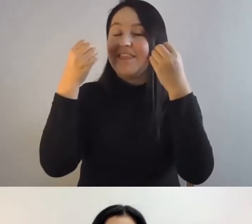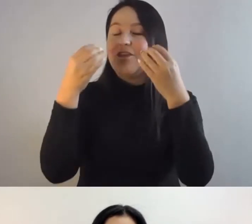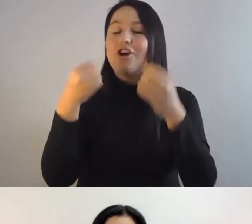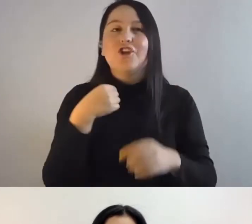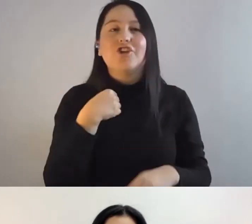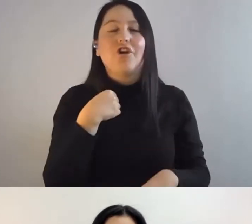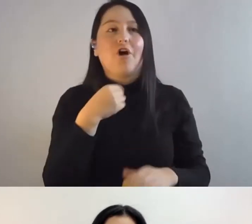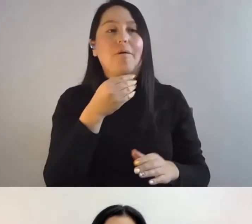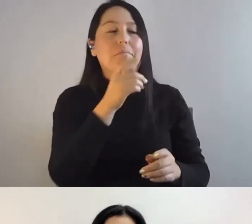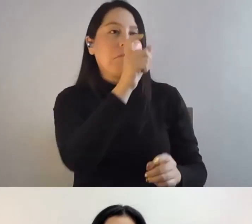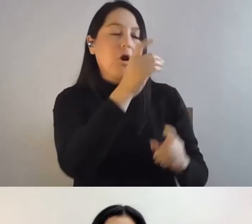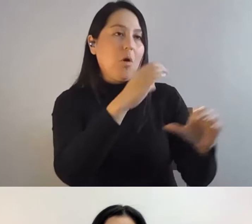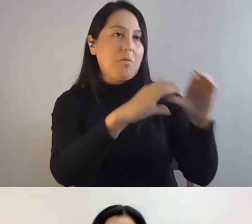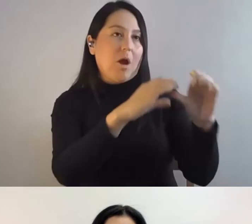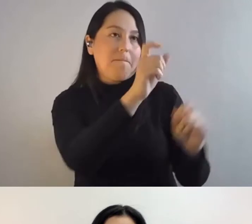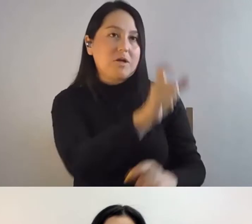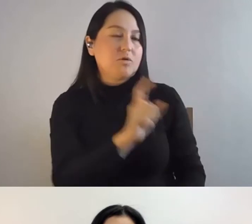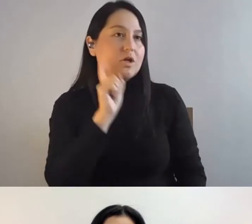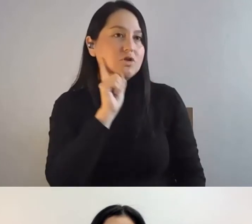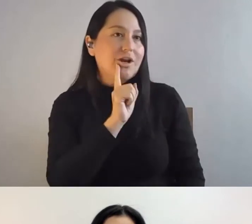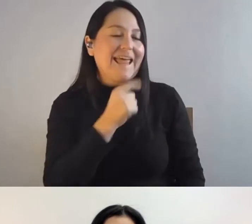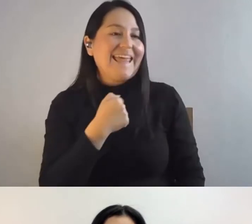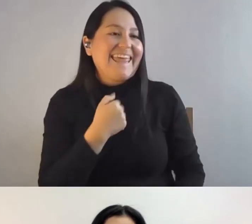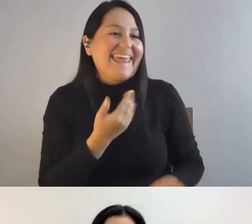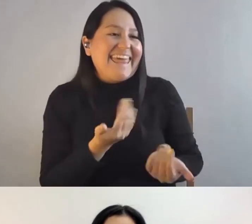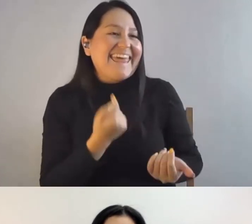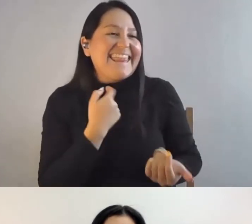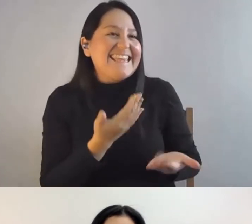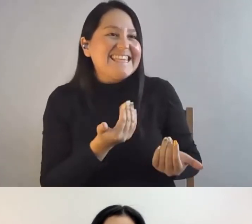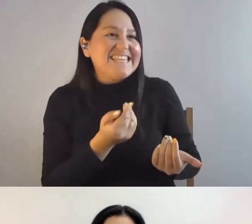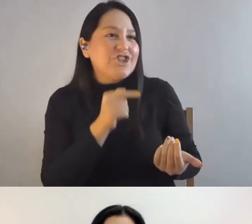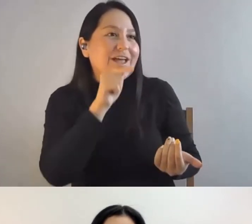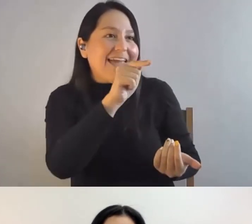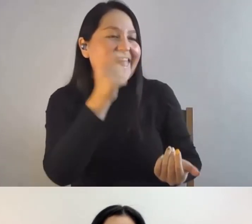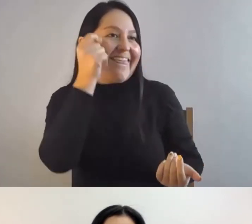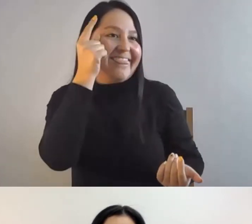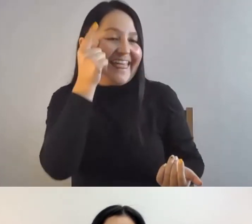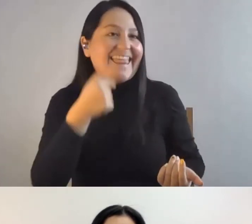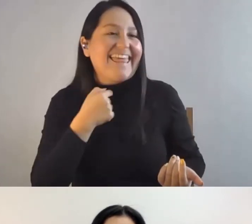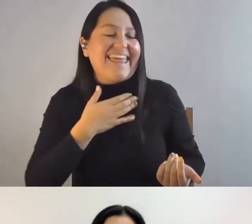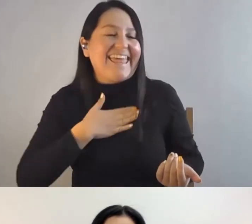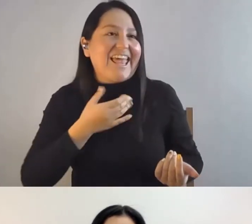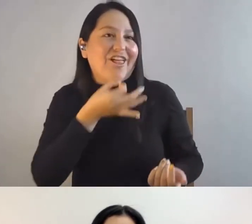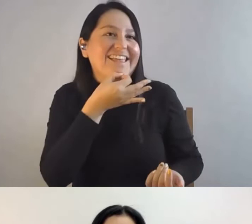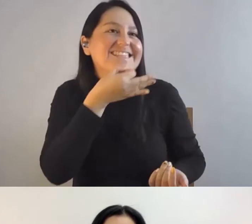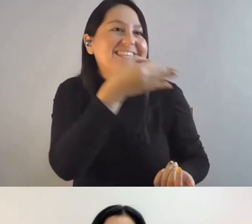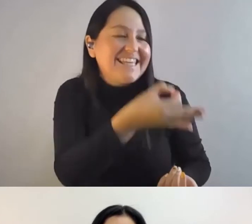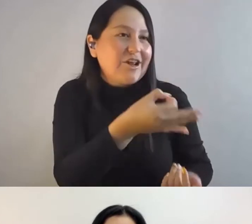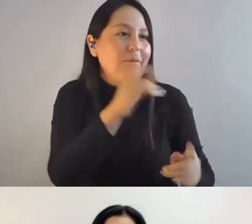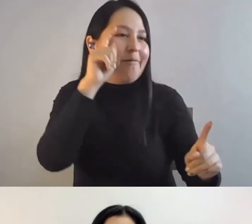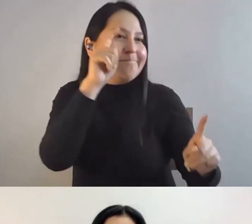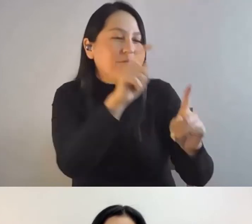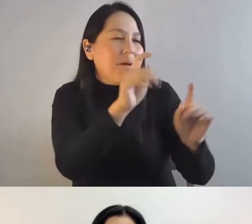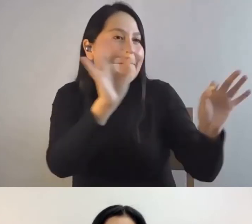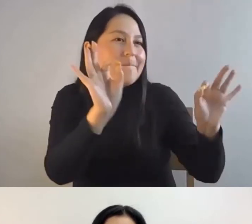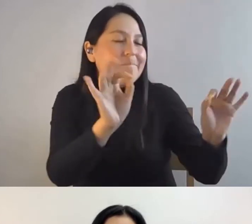a pensar bien qué es lo que necesito que entienda, qué es lo que necesito qué es lo que le quiero decir, en el fondo. Independiente de todas las